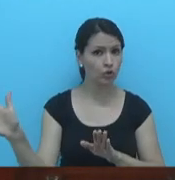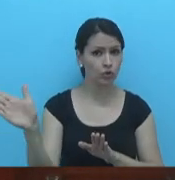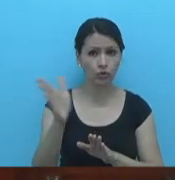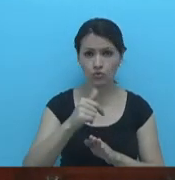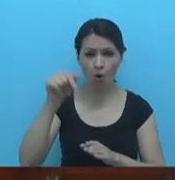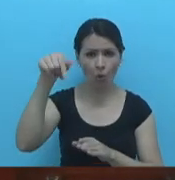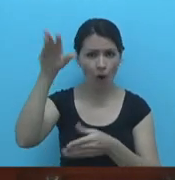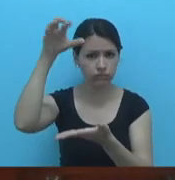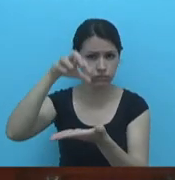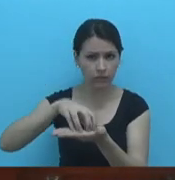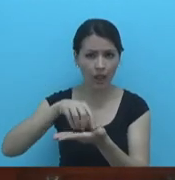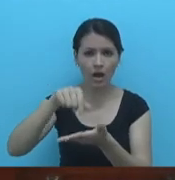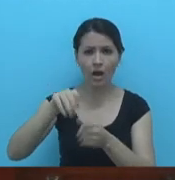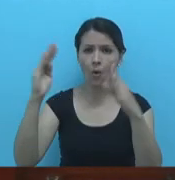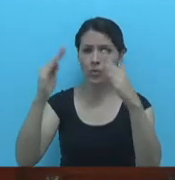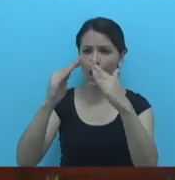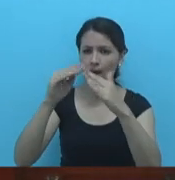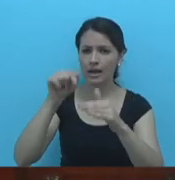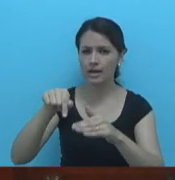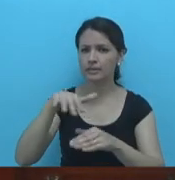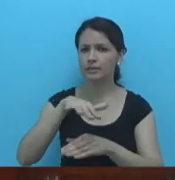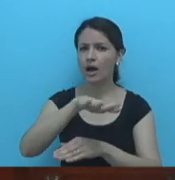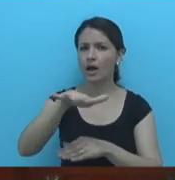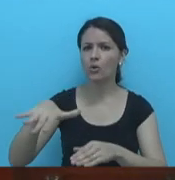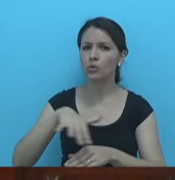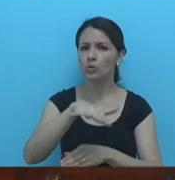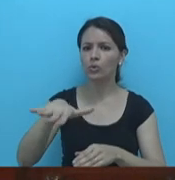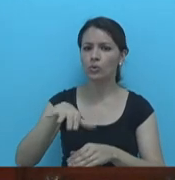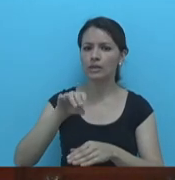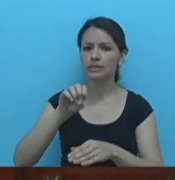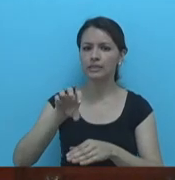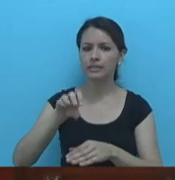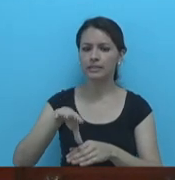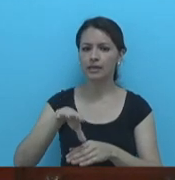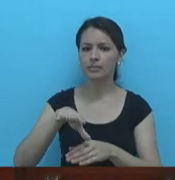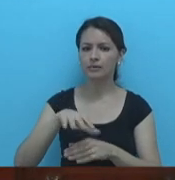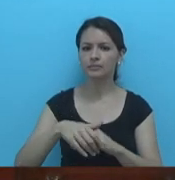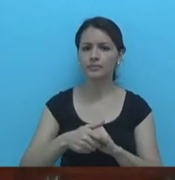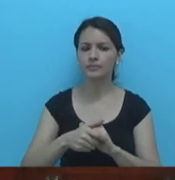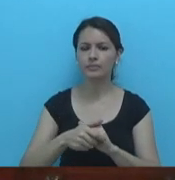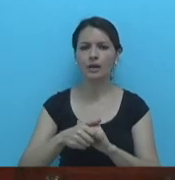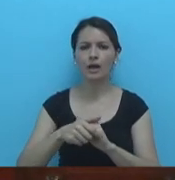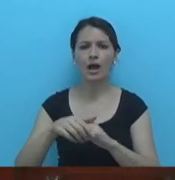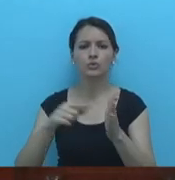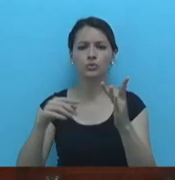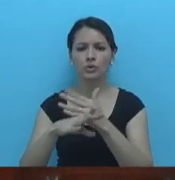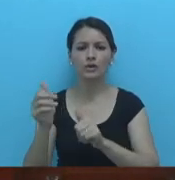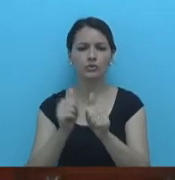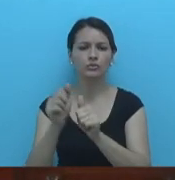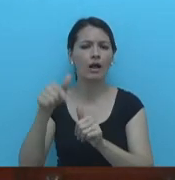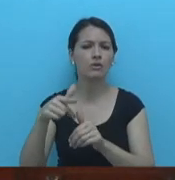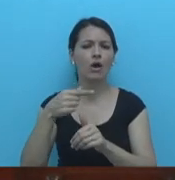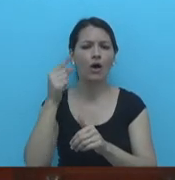y plantado, el inmueble en el que se encontrara emplazado el edificio de propiedad horizontal donde el 6 de agosto del 2013 ocurriera